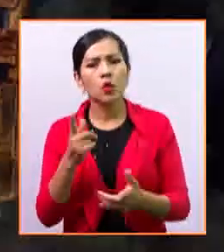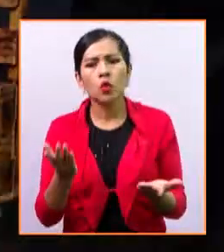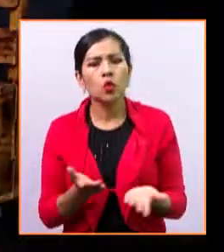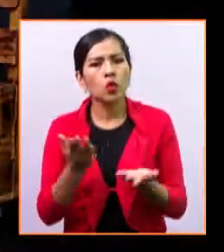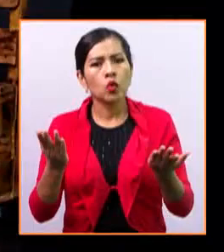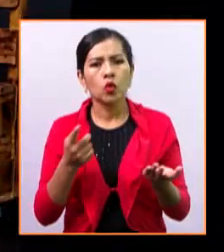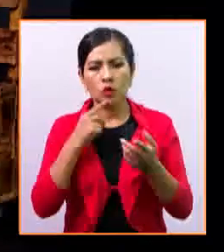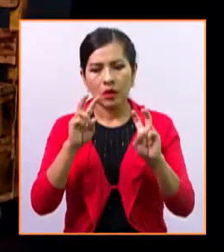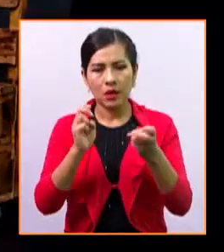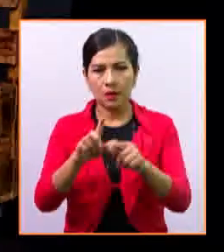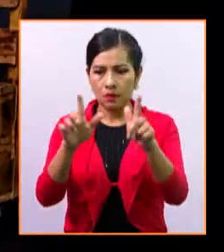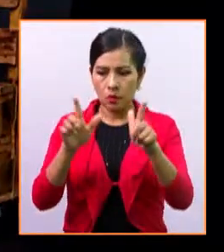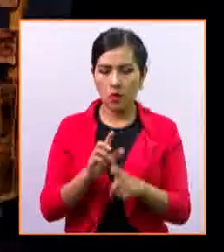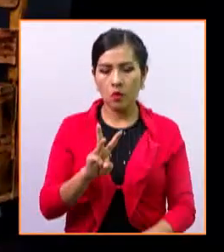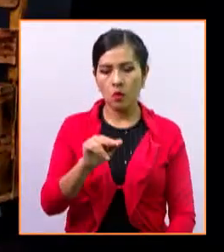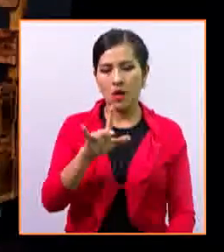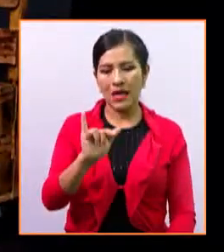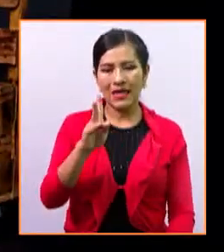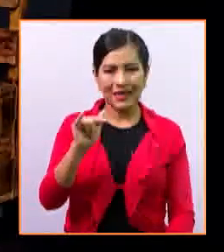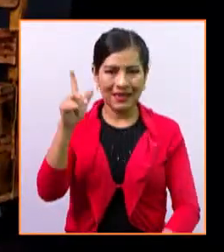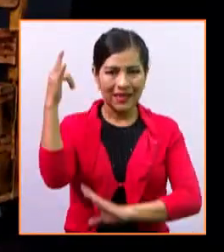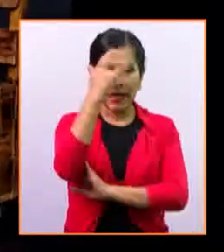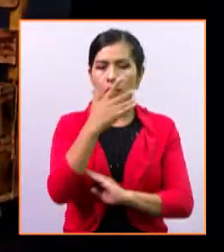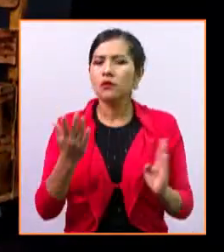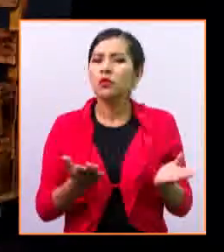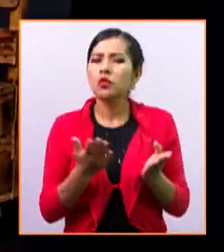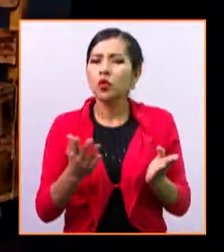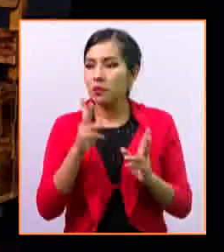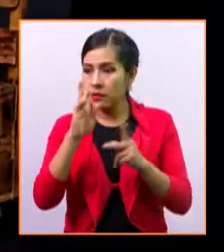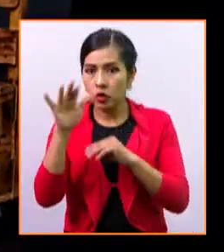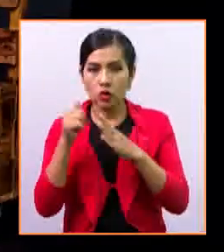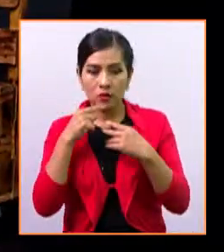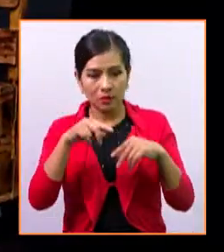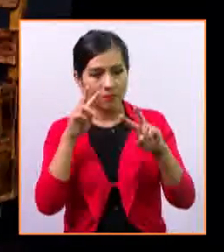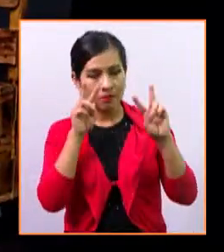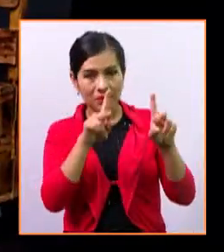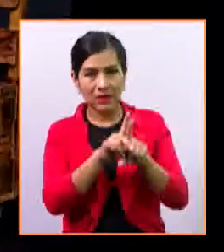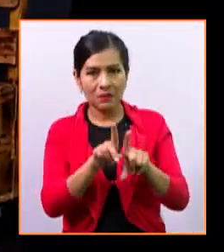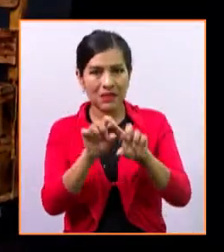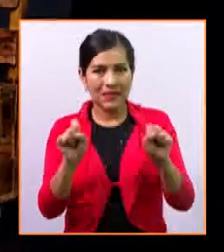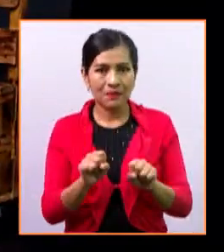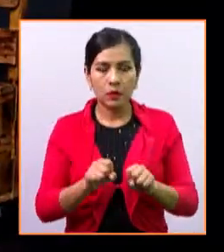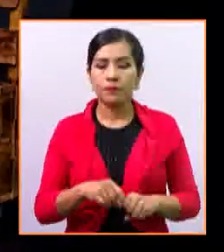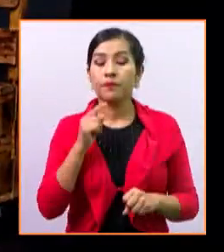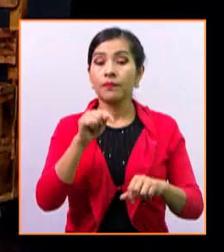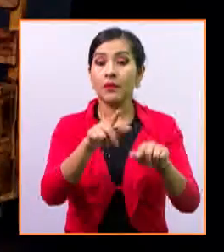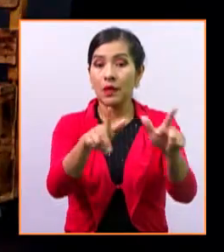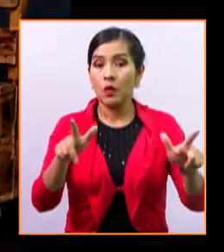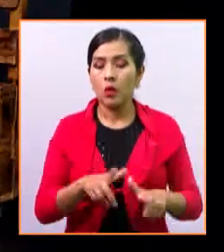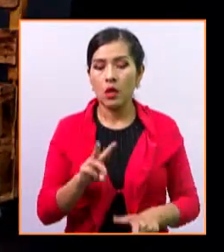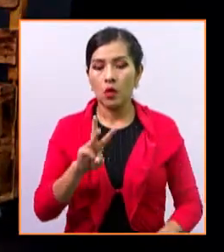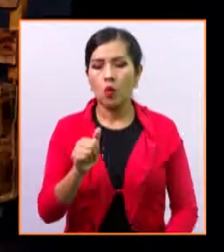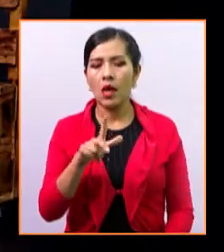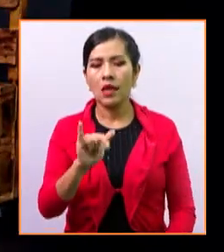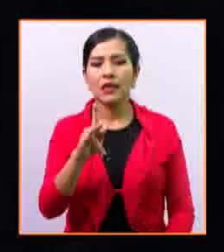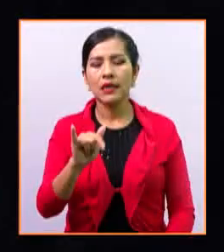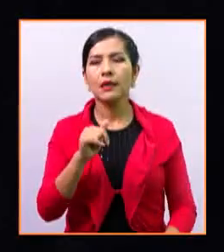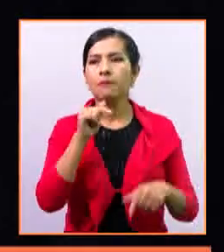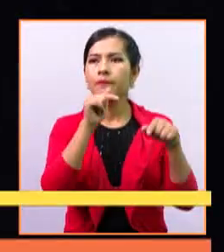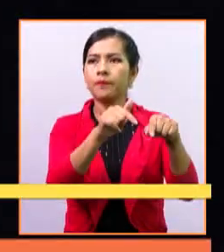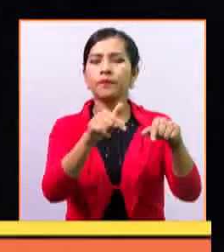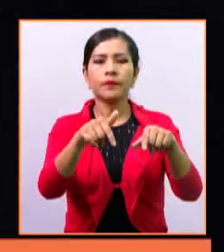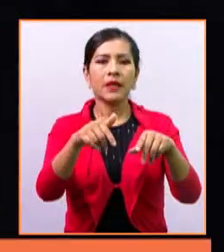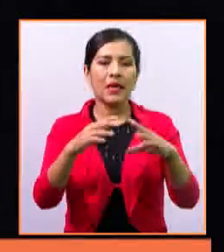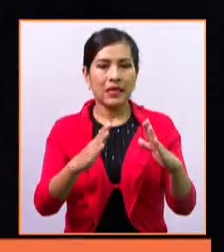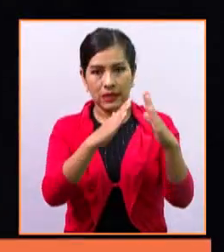para que la gente vaya, para que la gente pueda disfrutar este sábado? Pues el espacio Waliki queda en la...